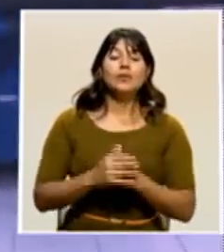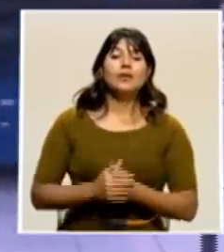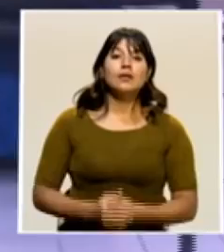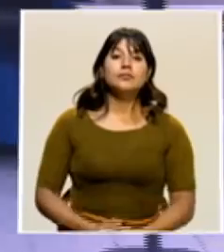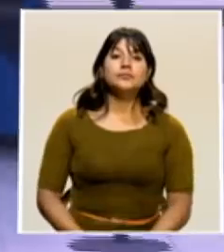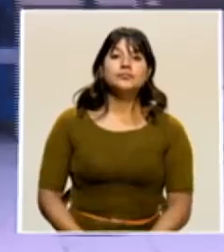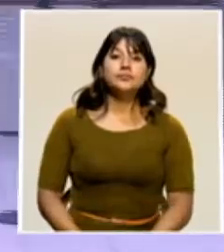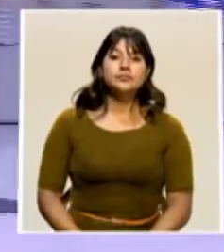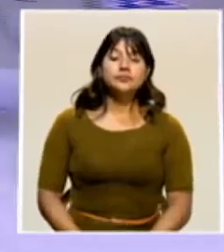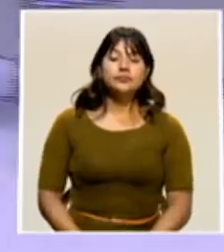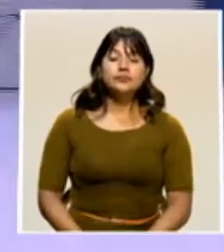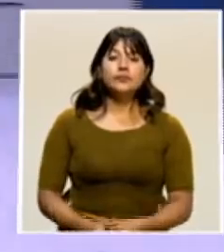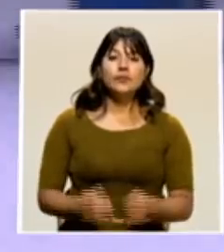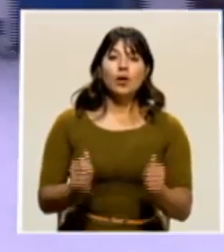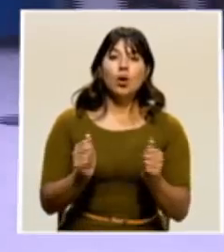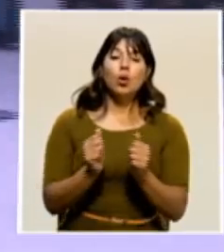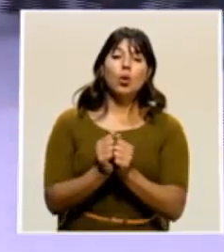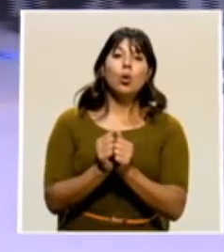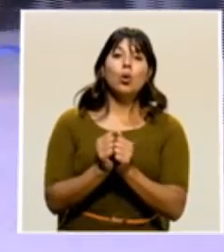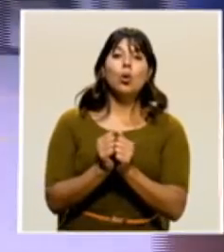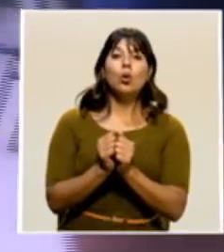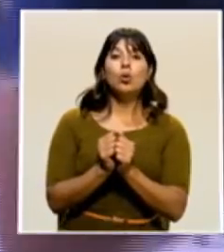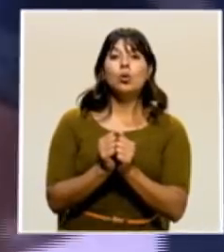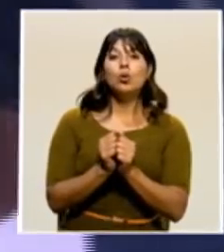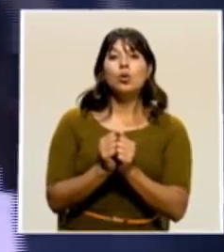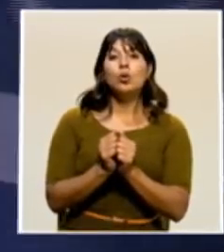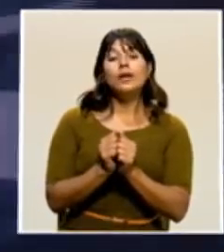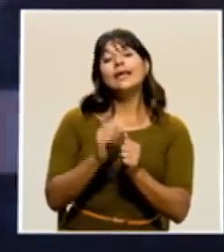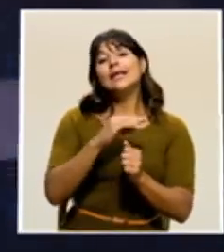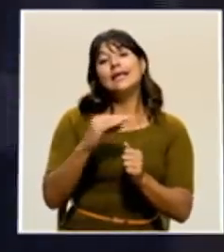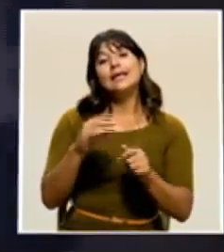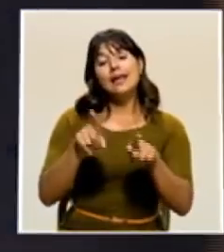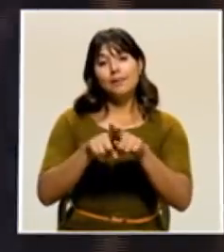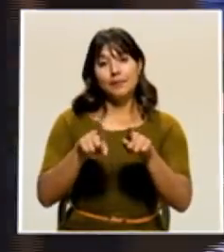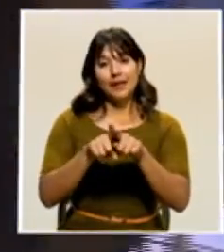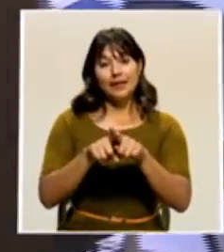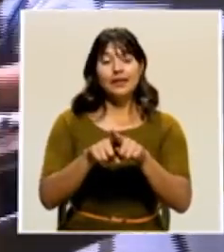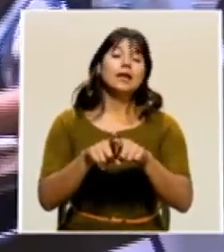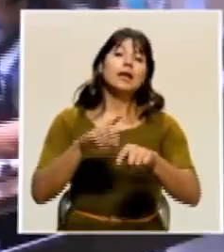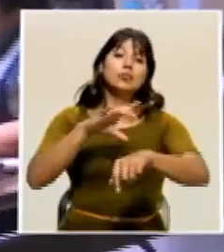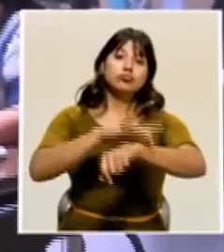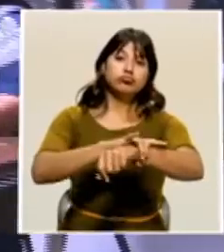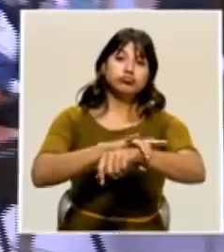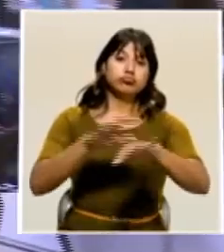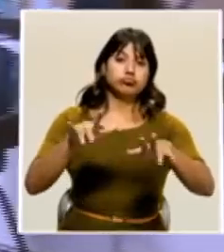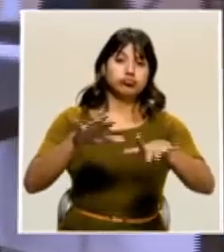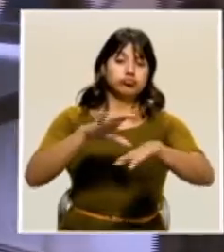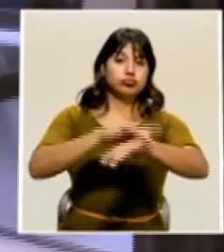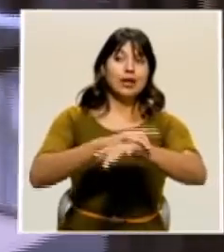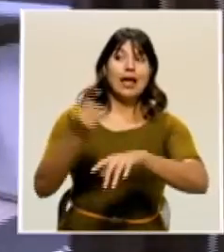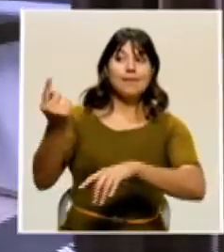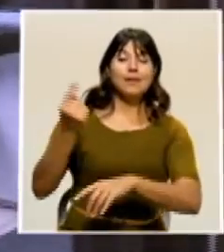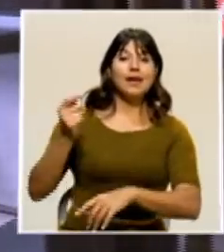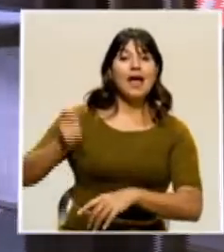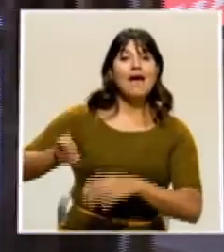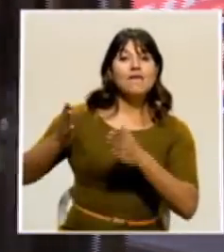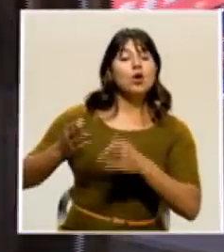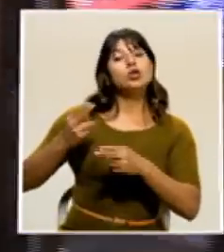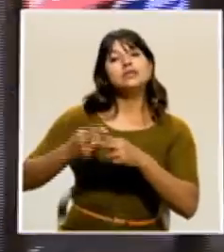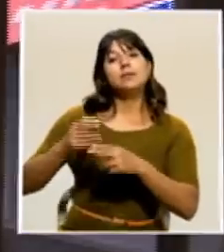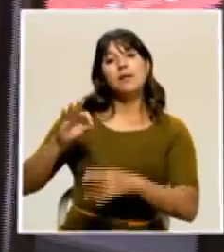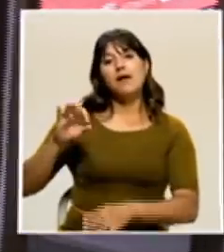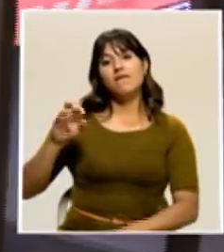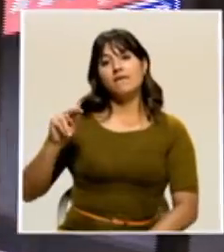que cumplía con el seguimiento satelital de la tobillera. También viene ya su abogado, Fernando Vargas, con quien vamos a